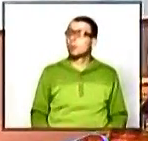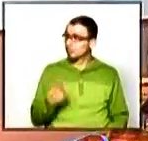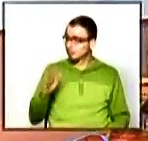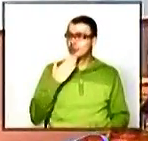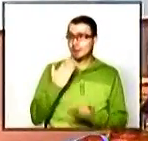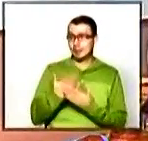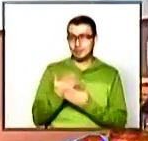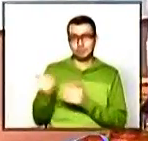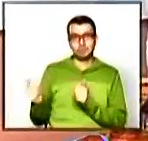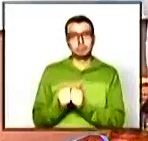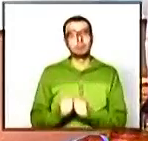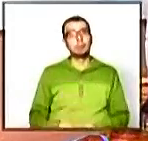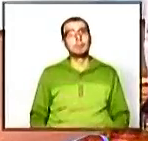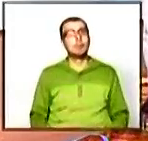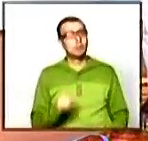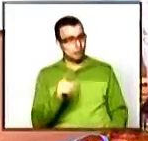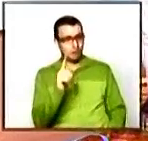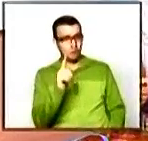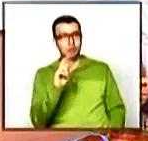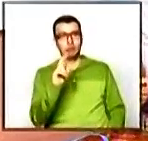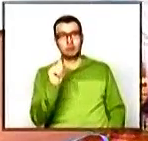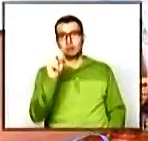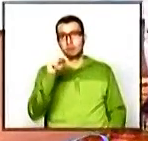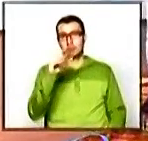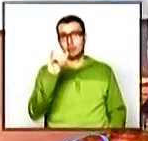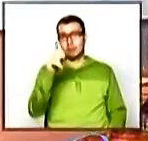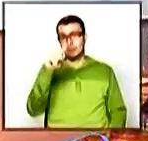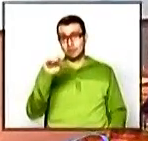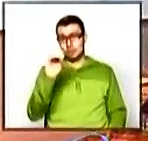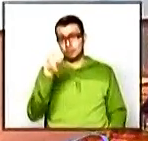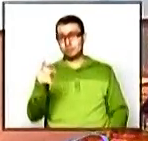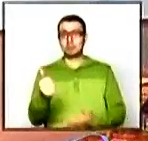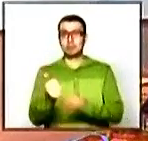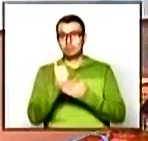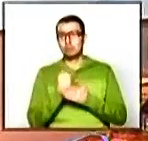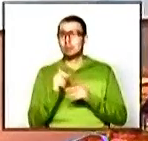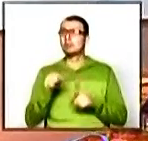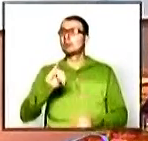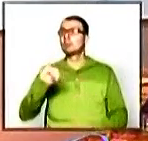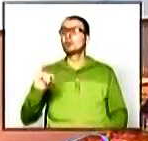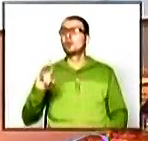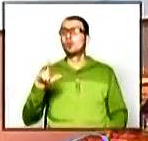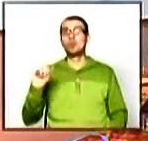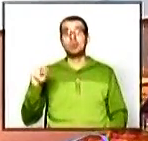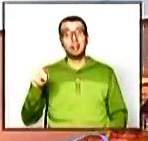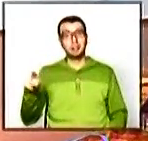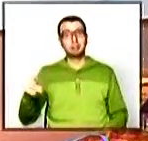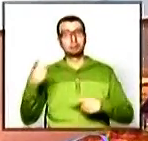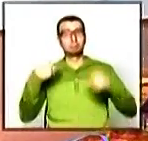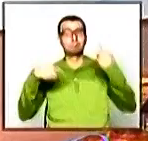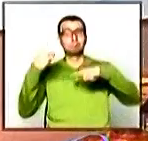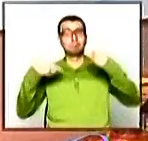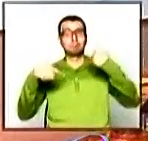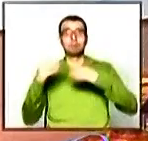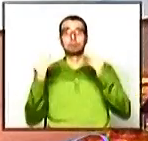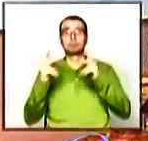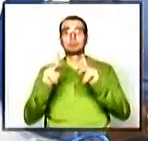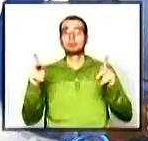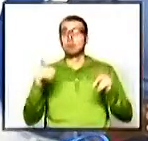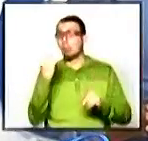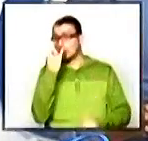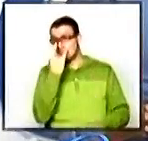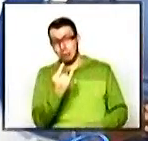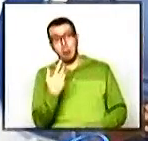gracias por acompañarnos. A Francisco por servirnos de modelo y a Julián por la traducción que nos hace para tantas personas